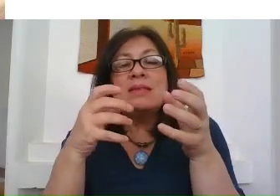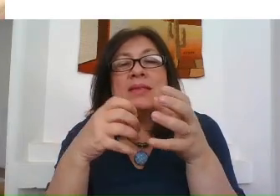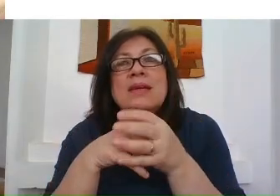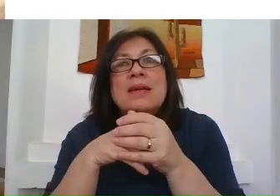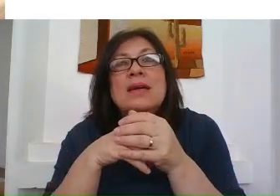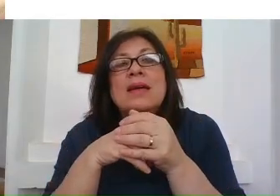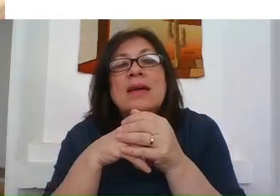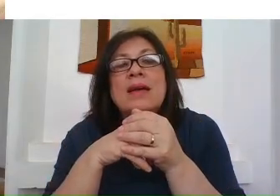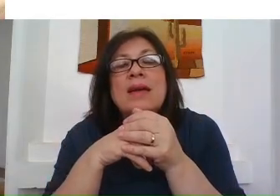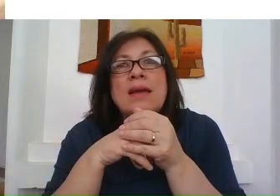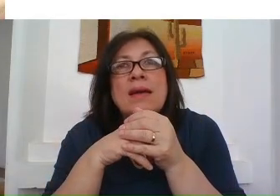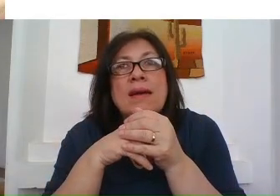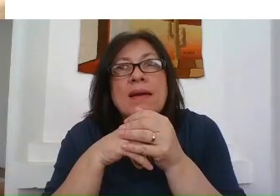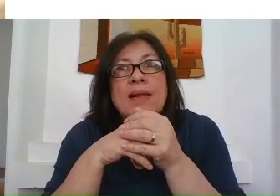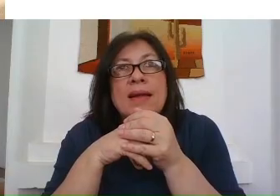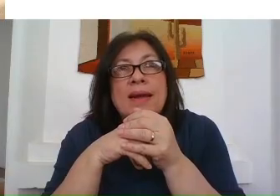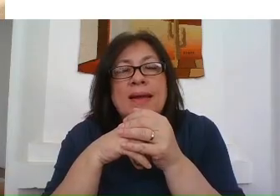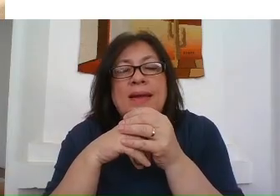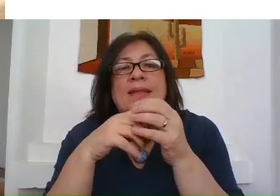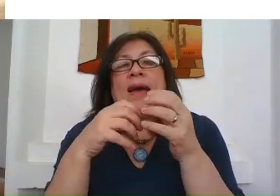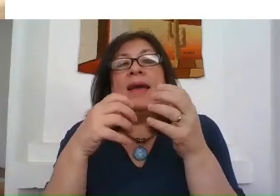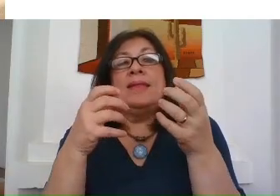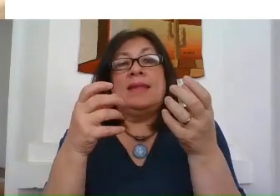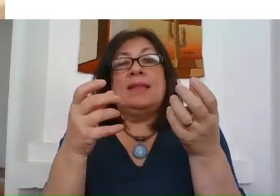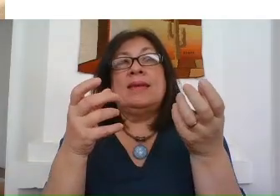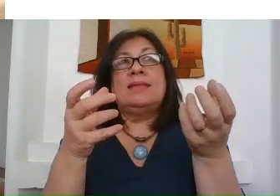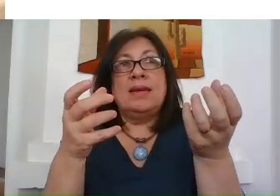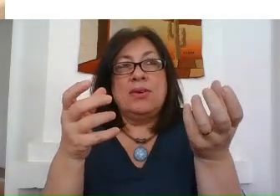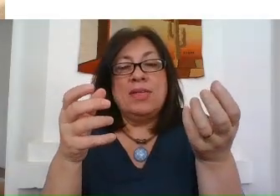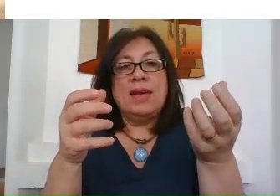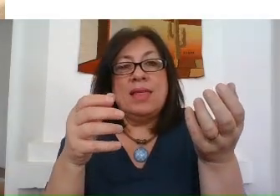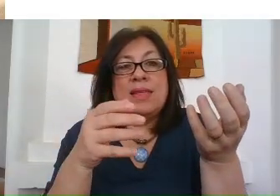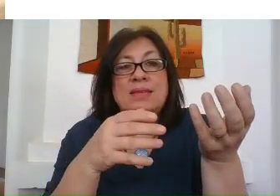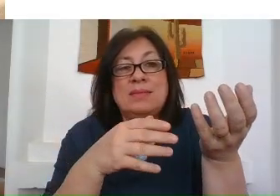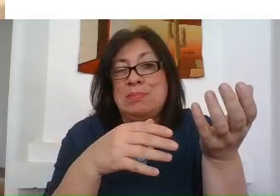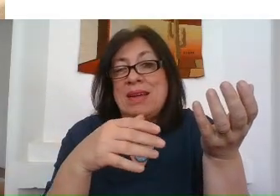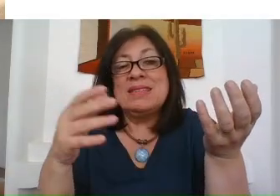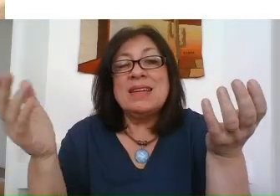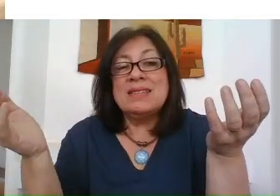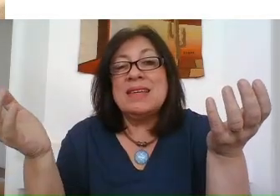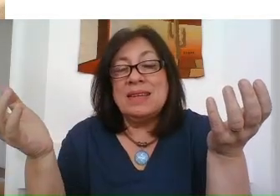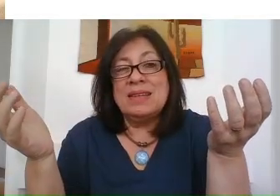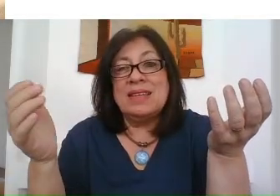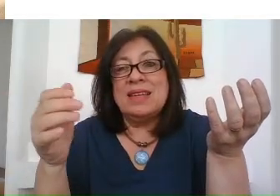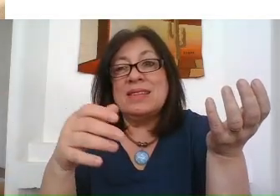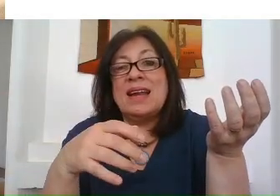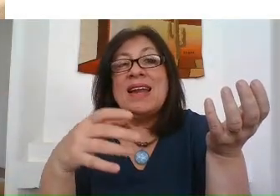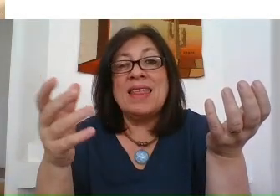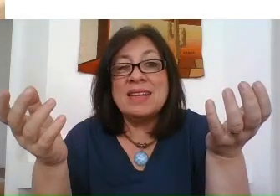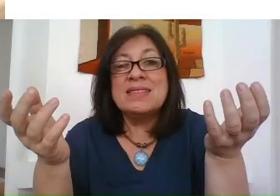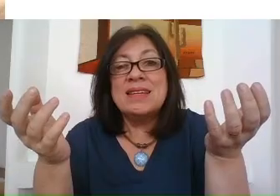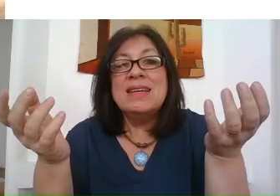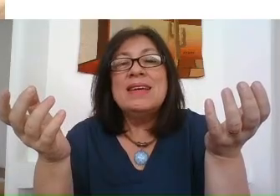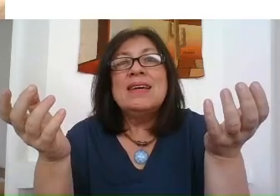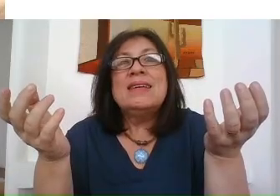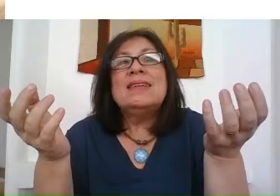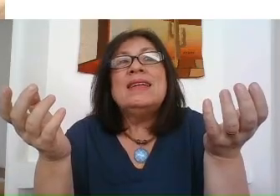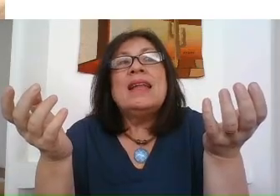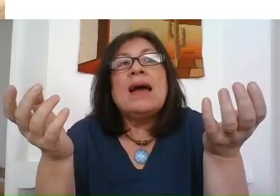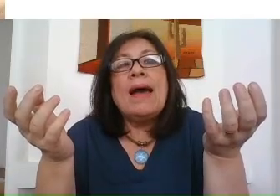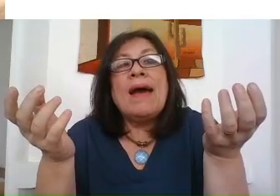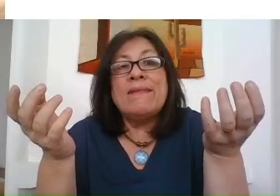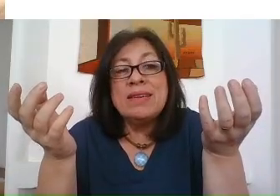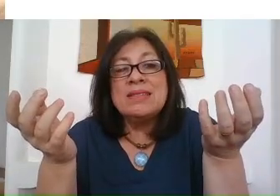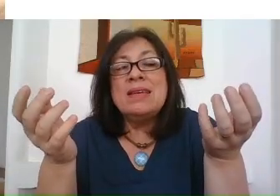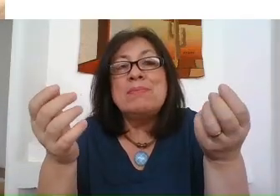esto es, eh, está entre el deseo de desplazarse y de trasladarse